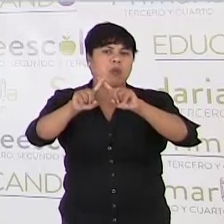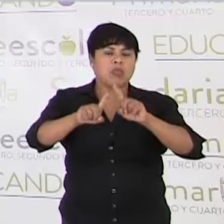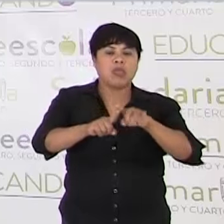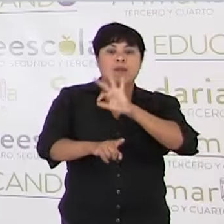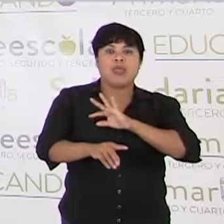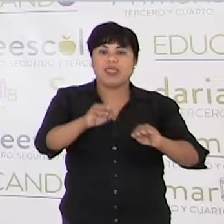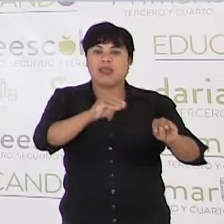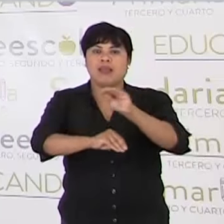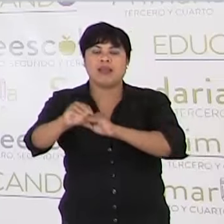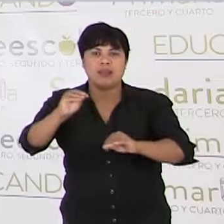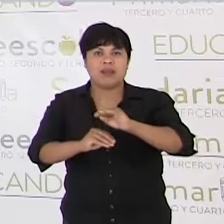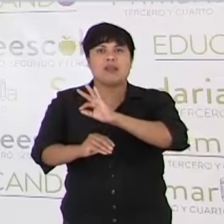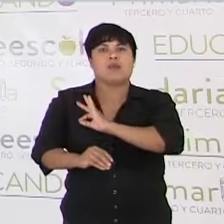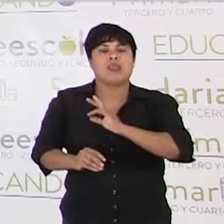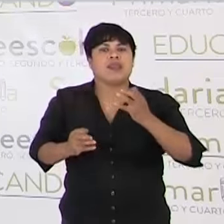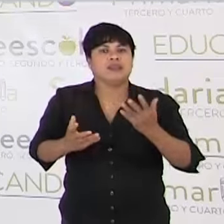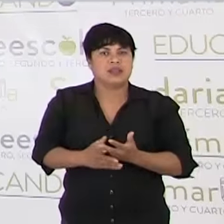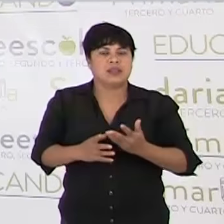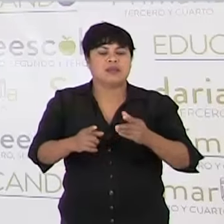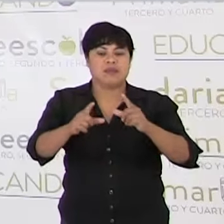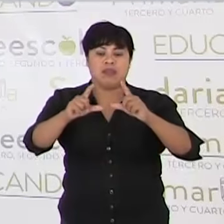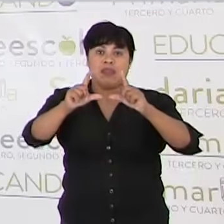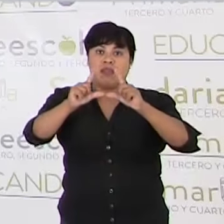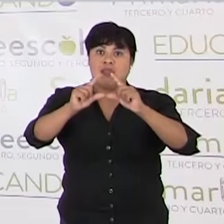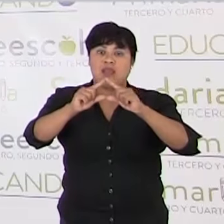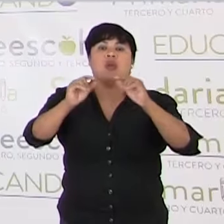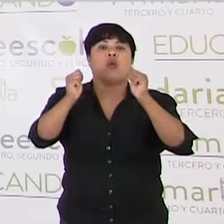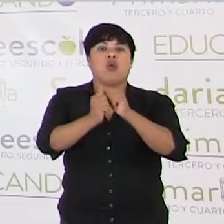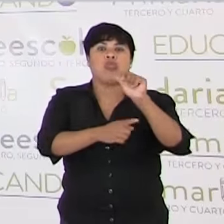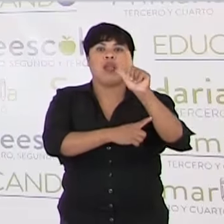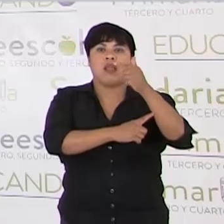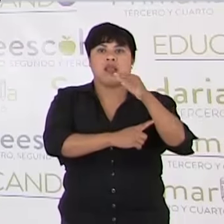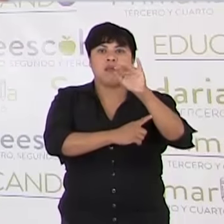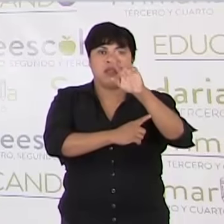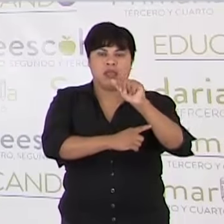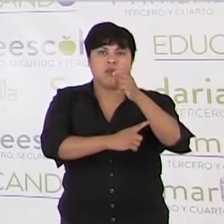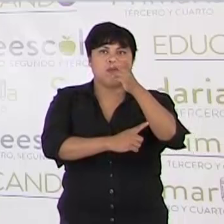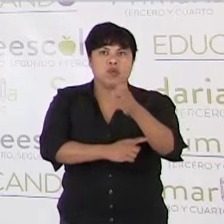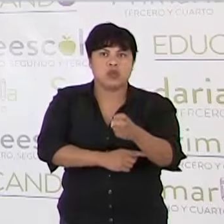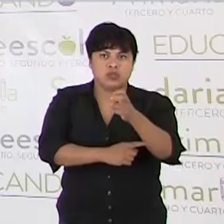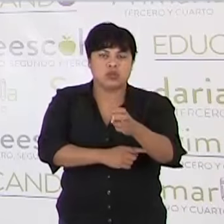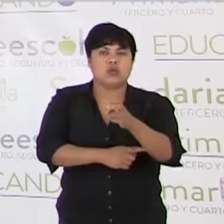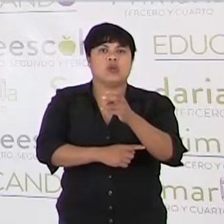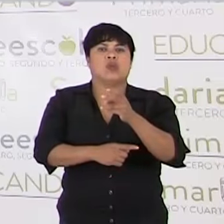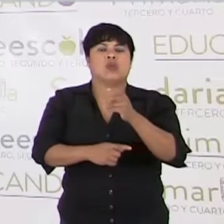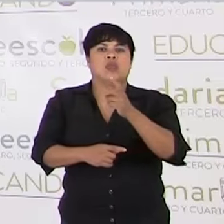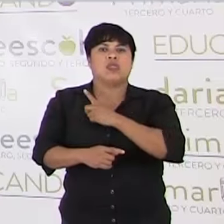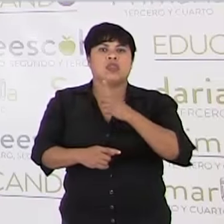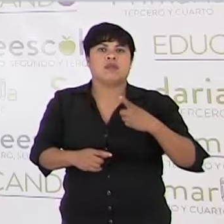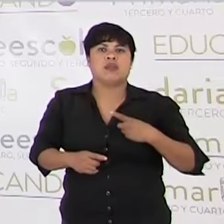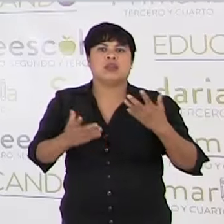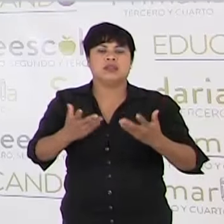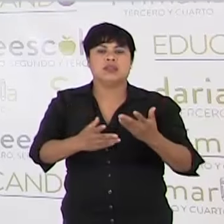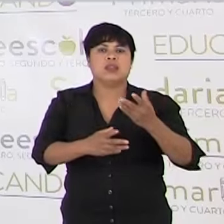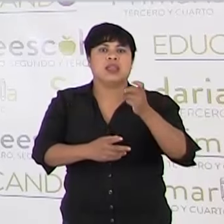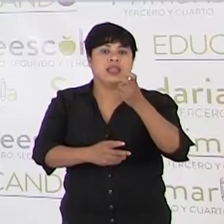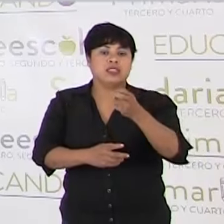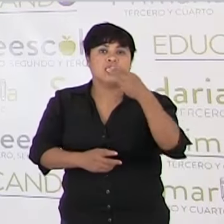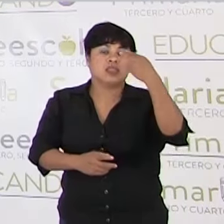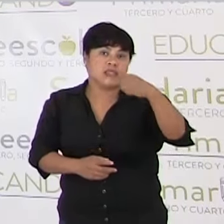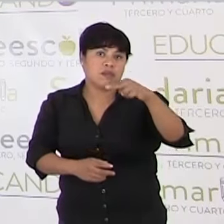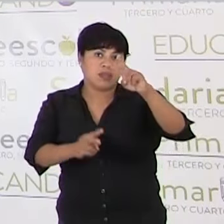mezclar, ¿sí?, figuras geométricas con álgebra. Por eso esa metodología se denomina,